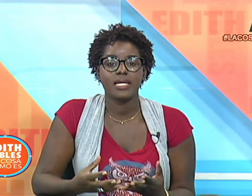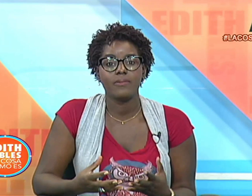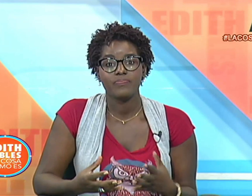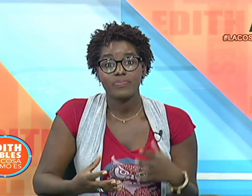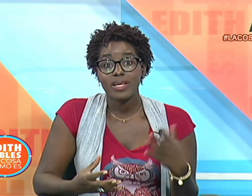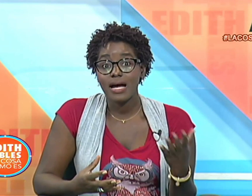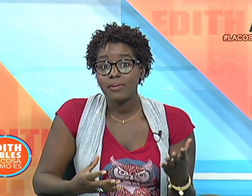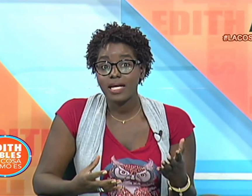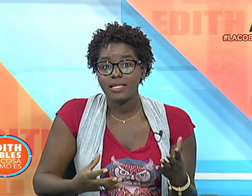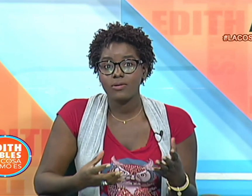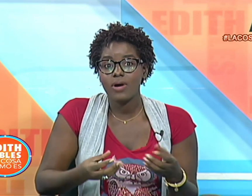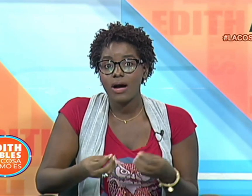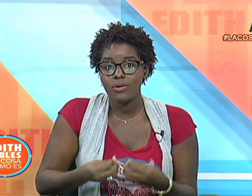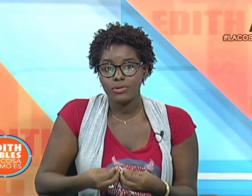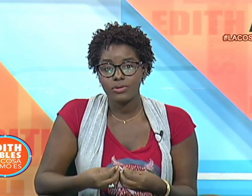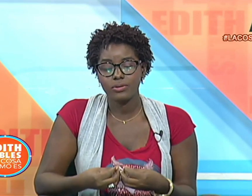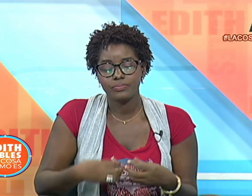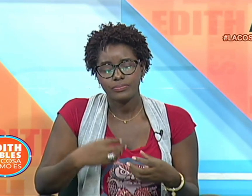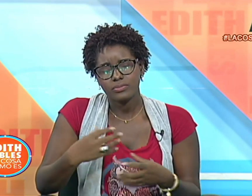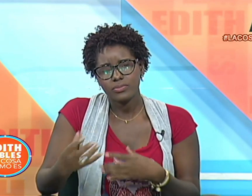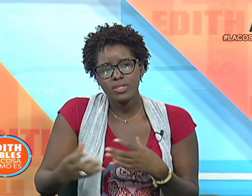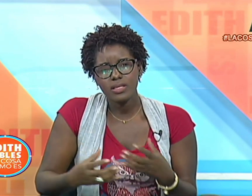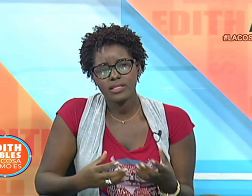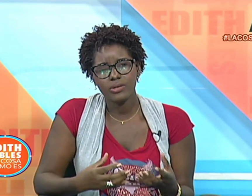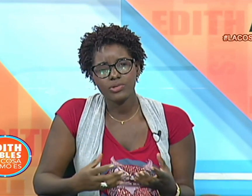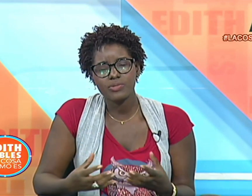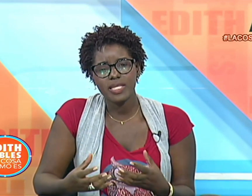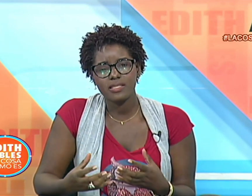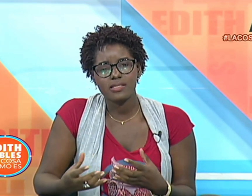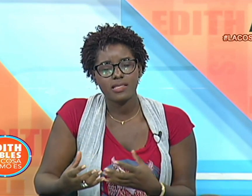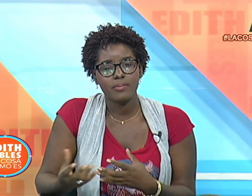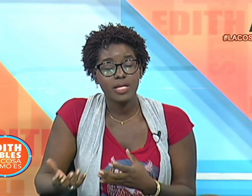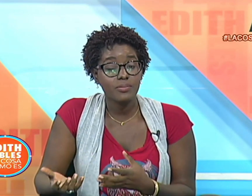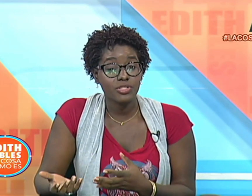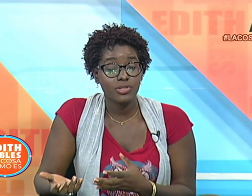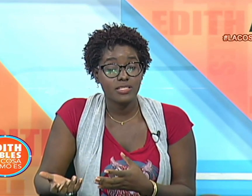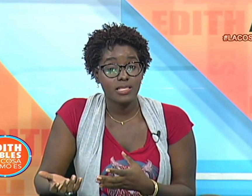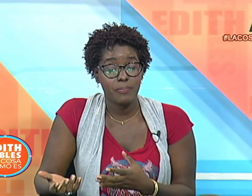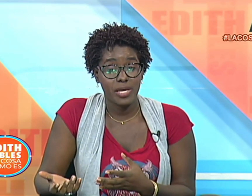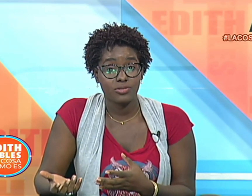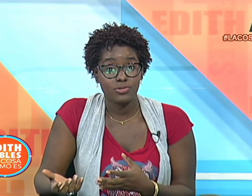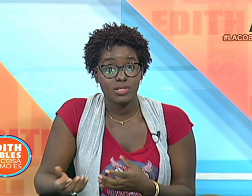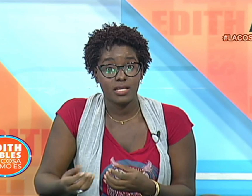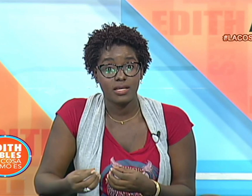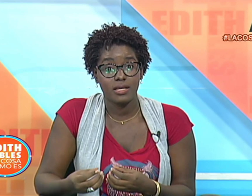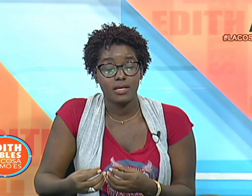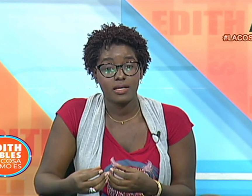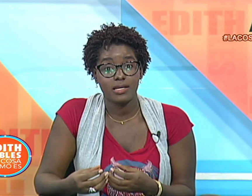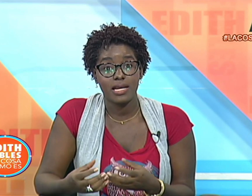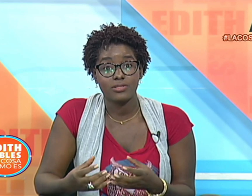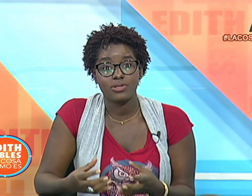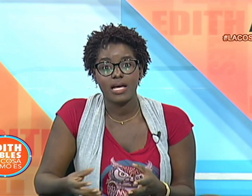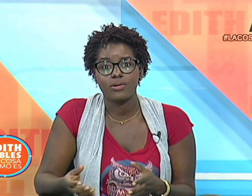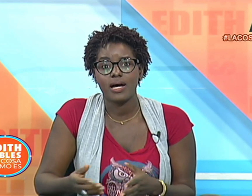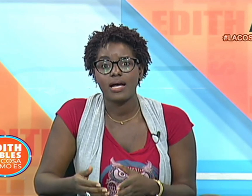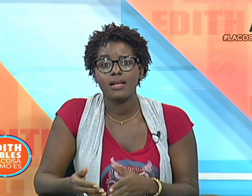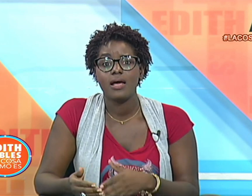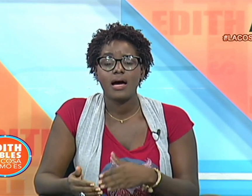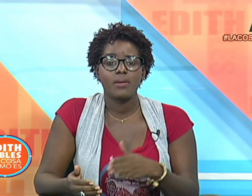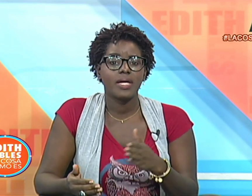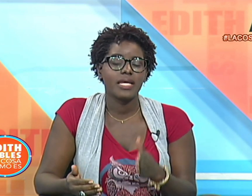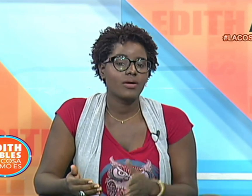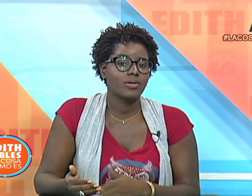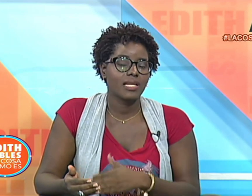república habla de un ahorro de unos 27 mil millones de pesos que relacionado al